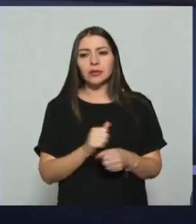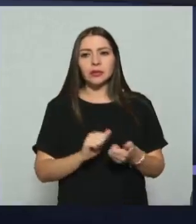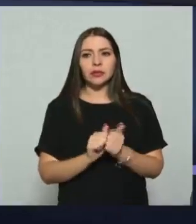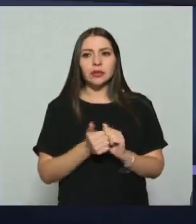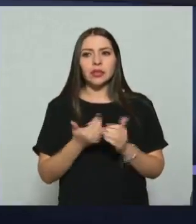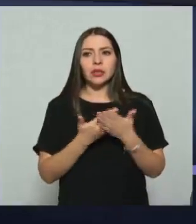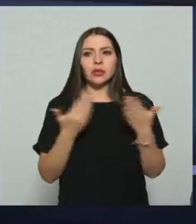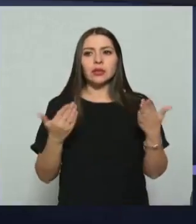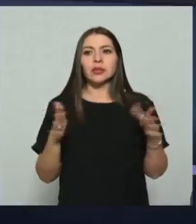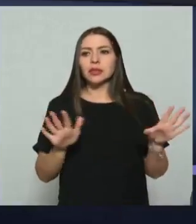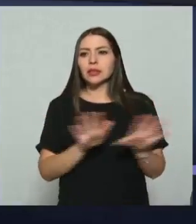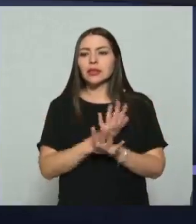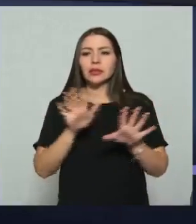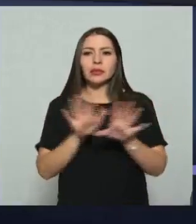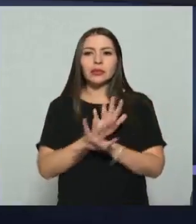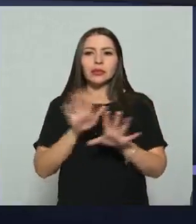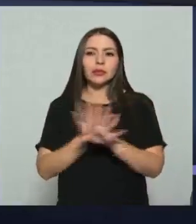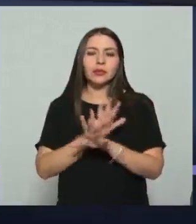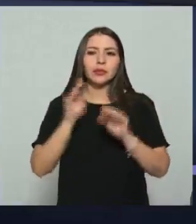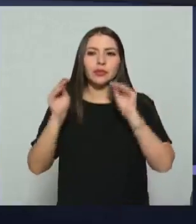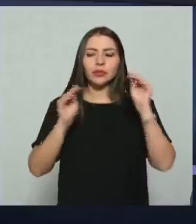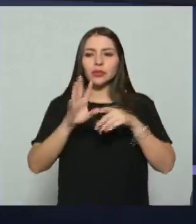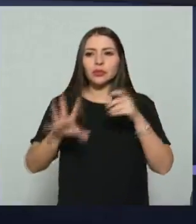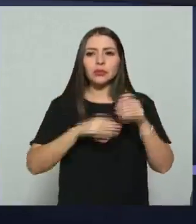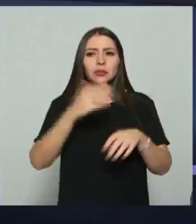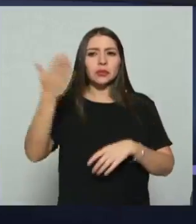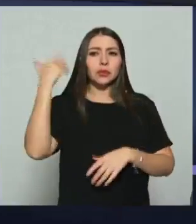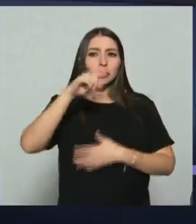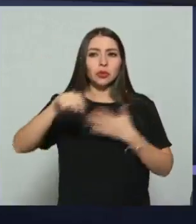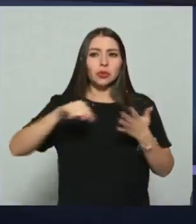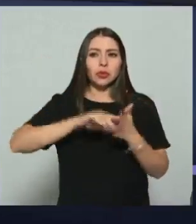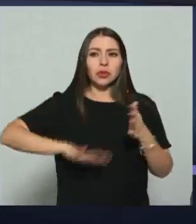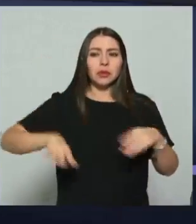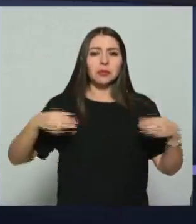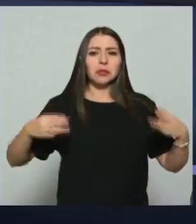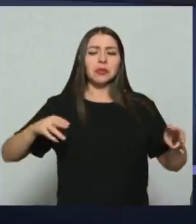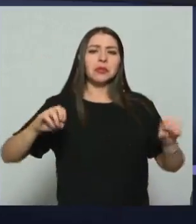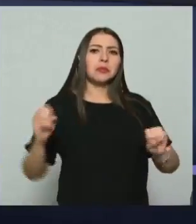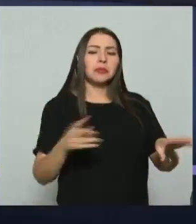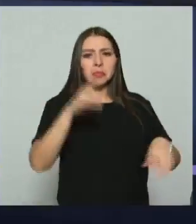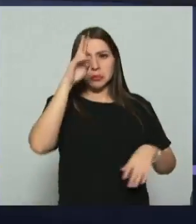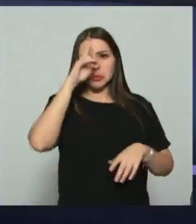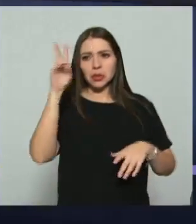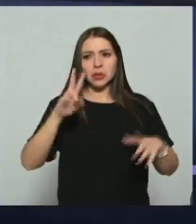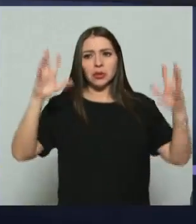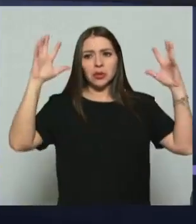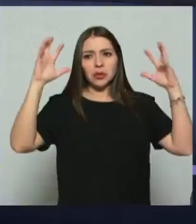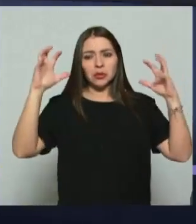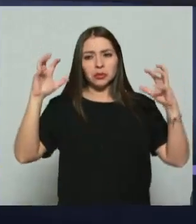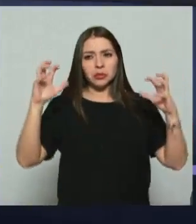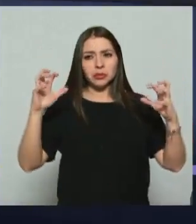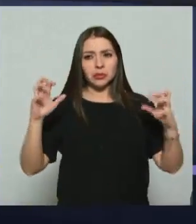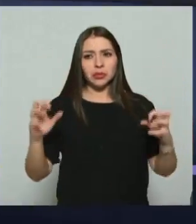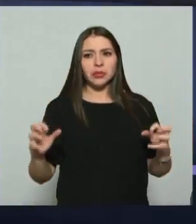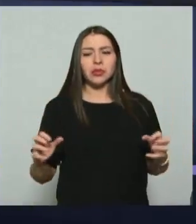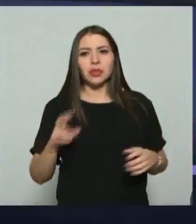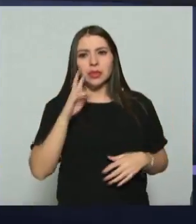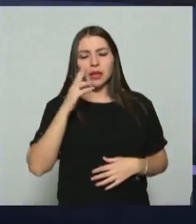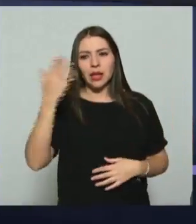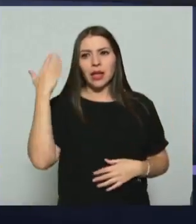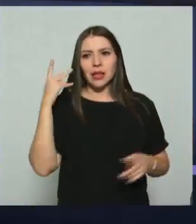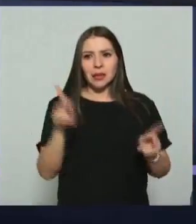remodelación integral. Estaba en el abandono, había un franco deterioro, y lo que estamos, ahí están los patios,